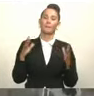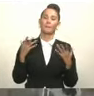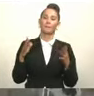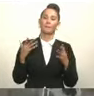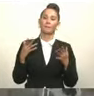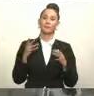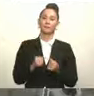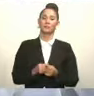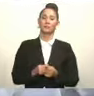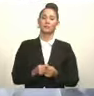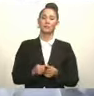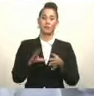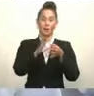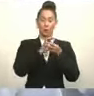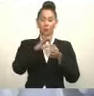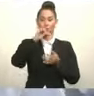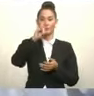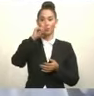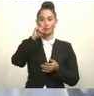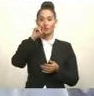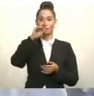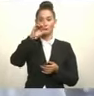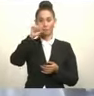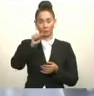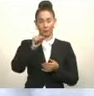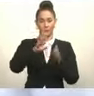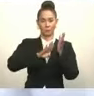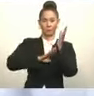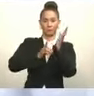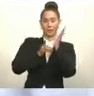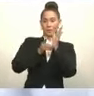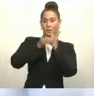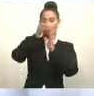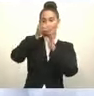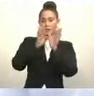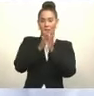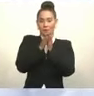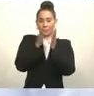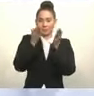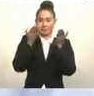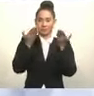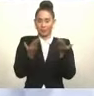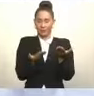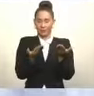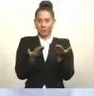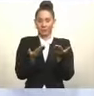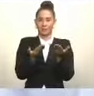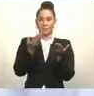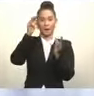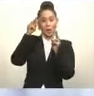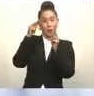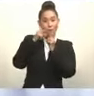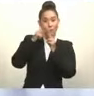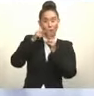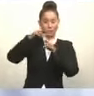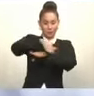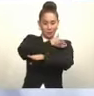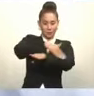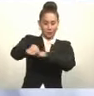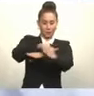Junto al Intran, vamos a desarrollar la Cátedra de Educación Vial y también estamos desarrollando